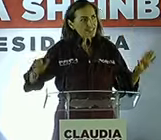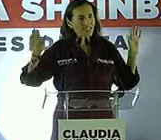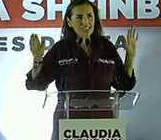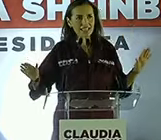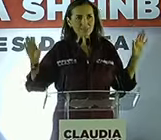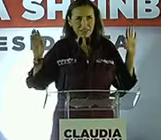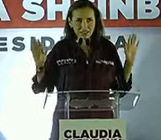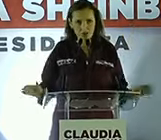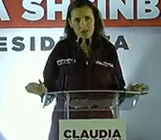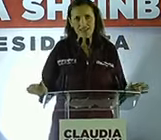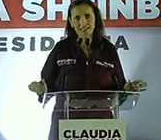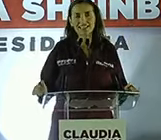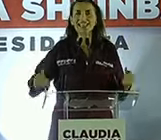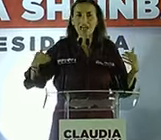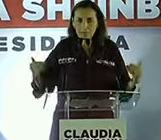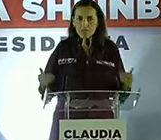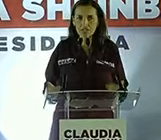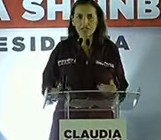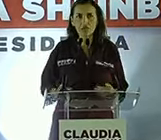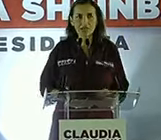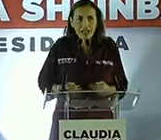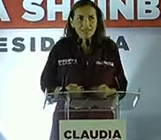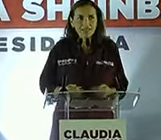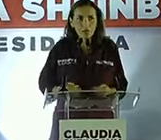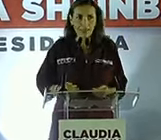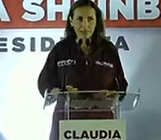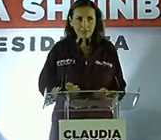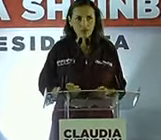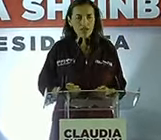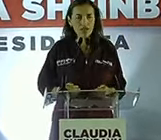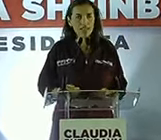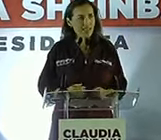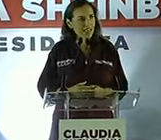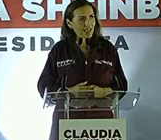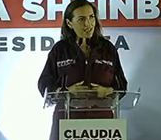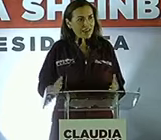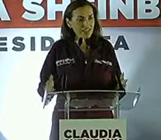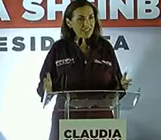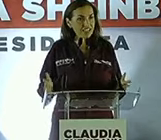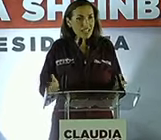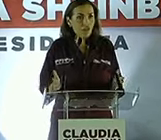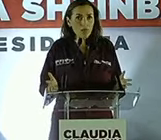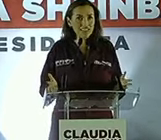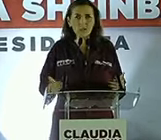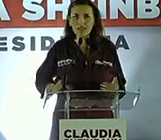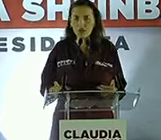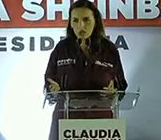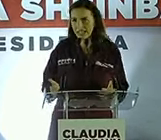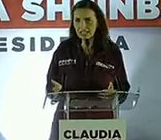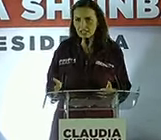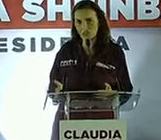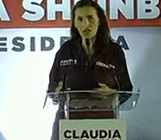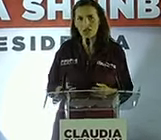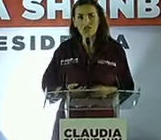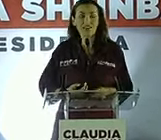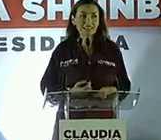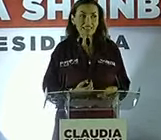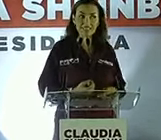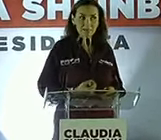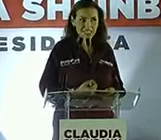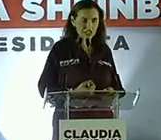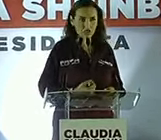todas aquellas personas que están buscando realmente un cambio y que manifiestan lo mismo en el norte que en el sur